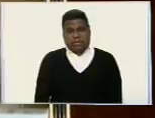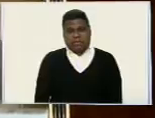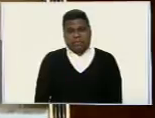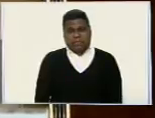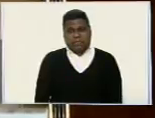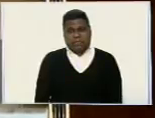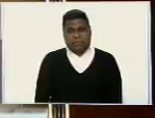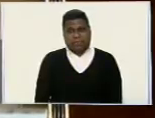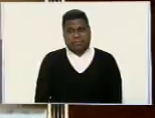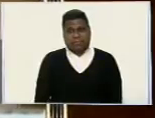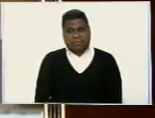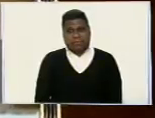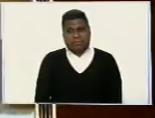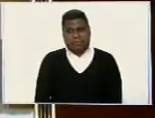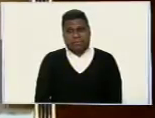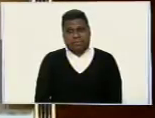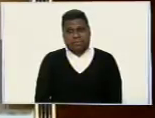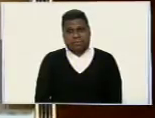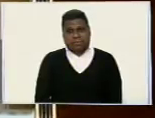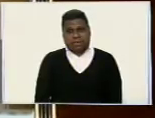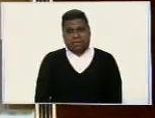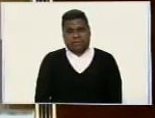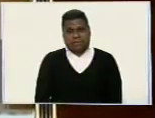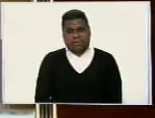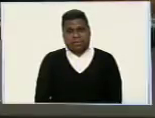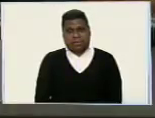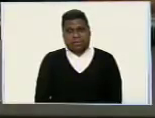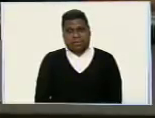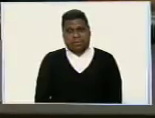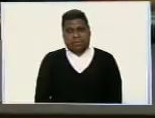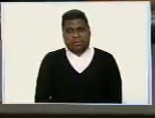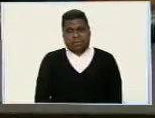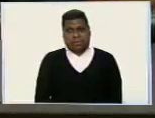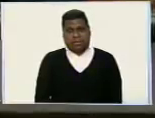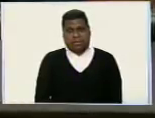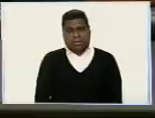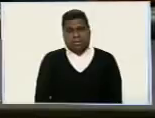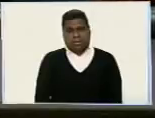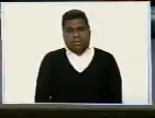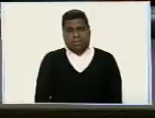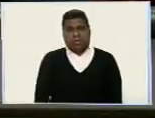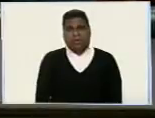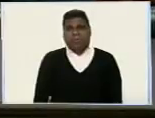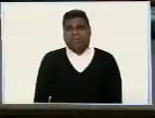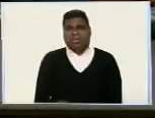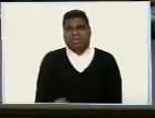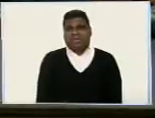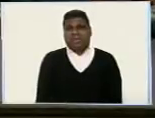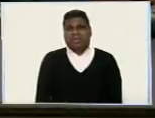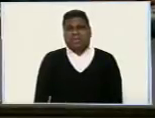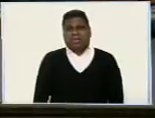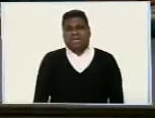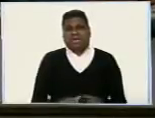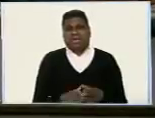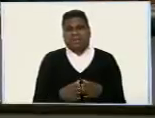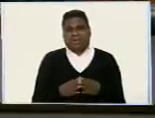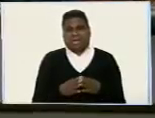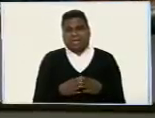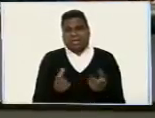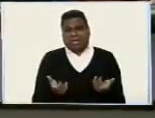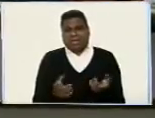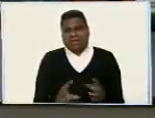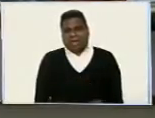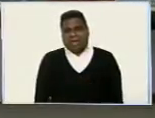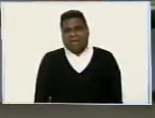delante. Uno siempre que está en estas tareas, en estos momentos